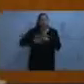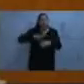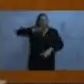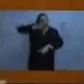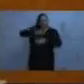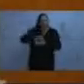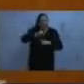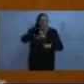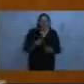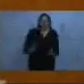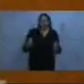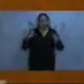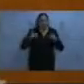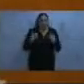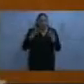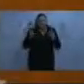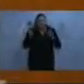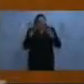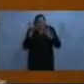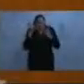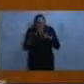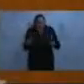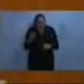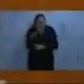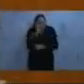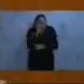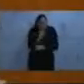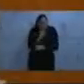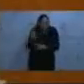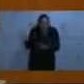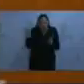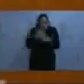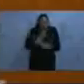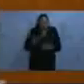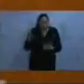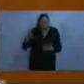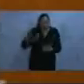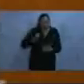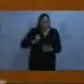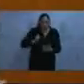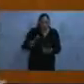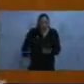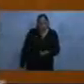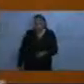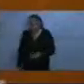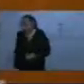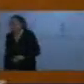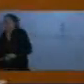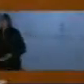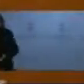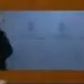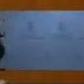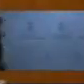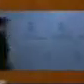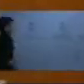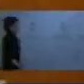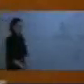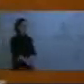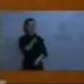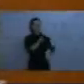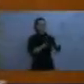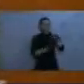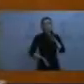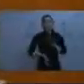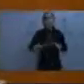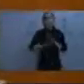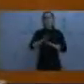pues no hay animales positivos. Y usted lo sabe, son falsos. Y el problema sigue, porque creo, y así lo ha dicho